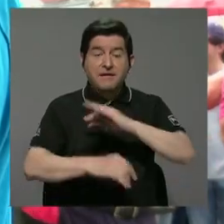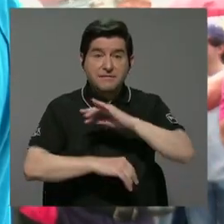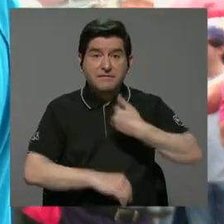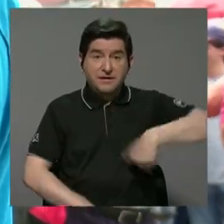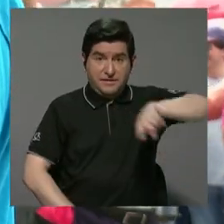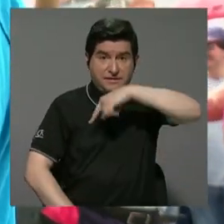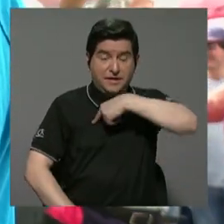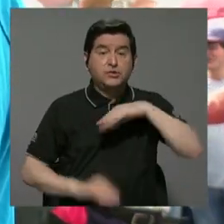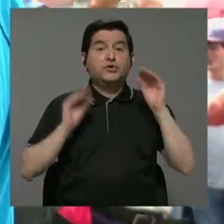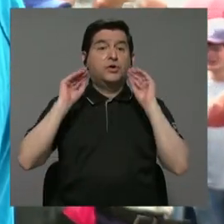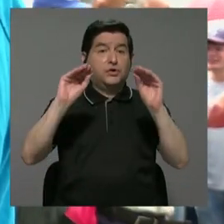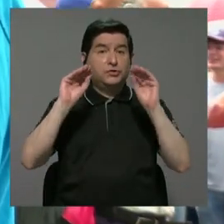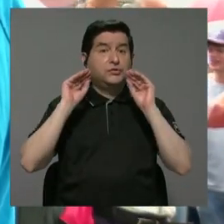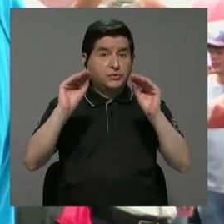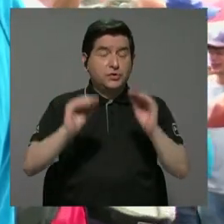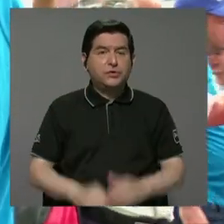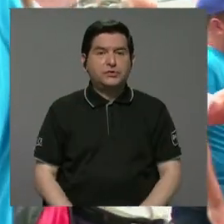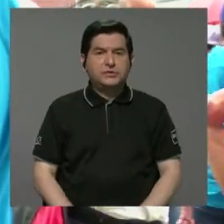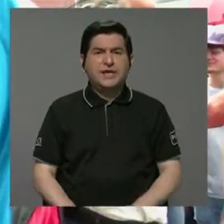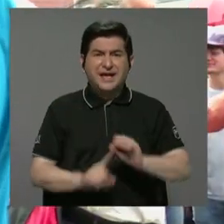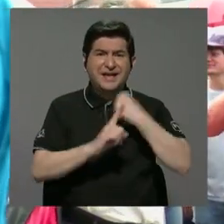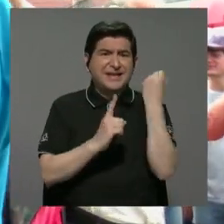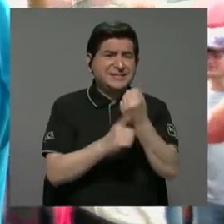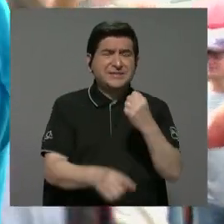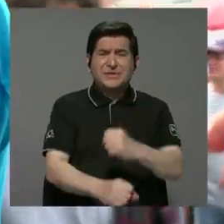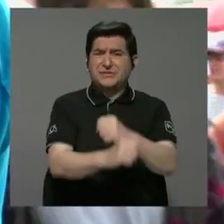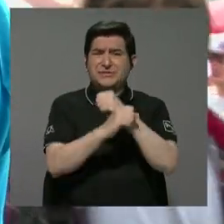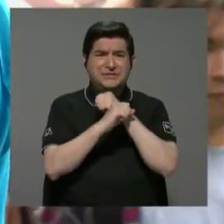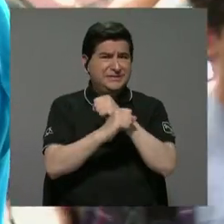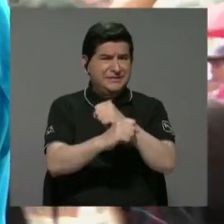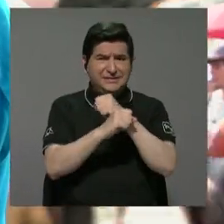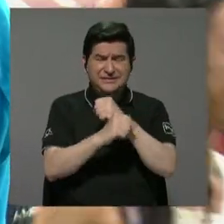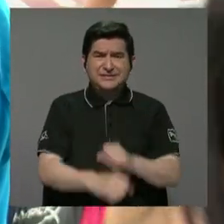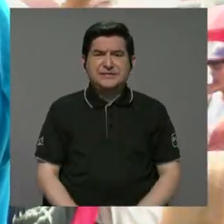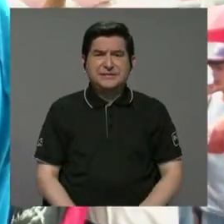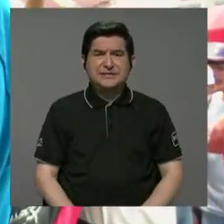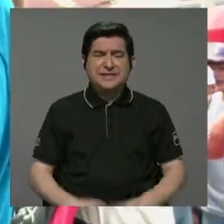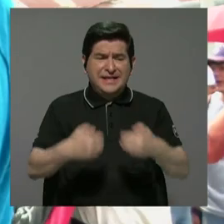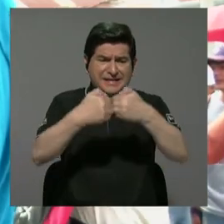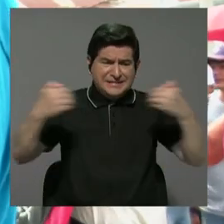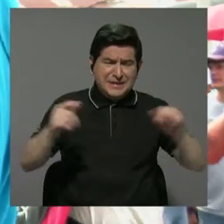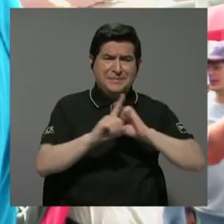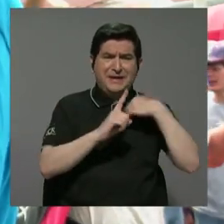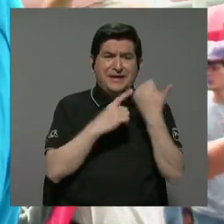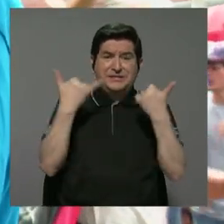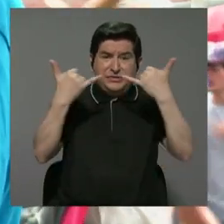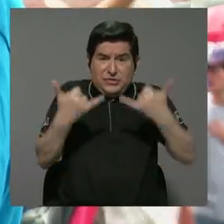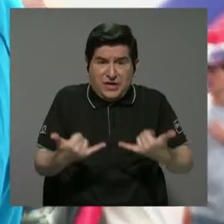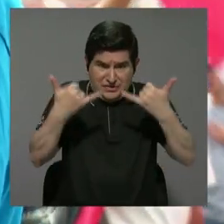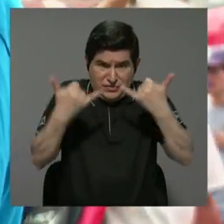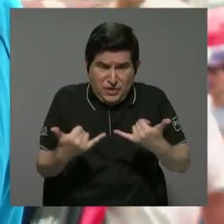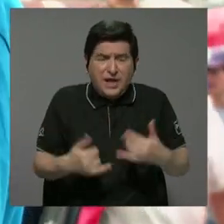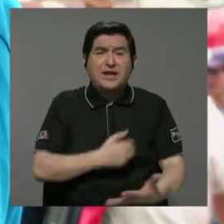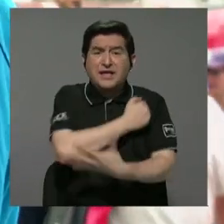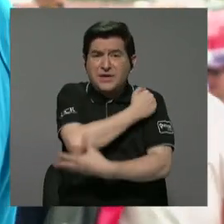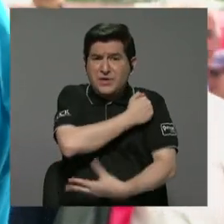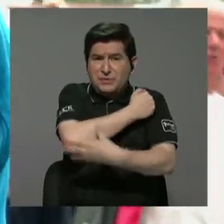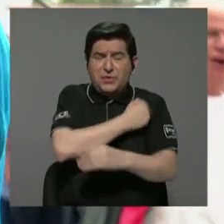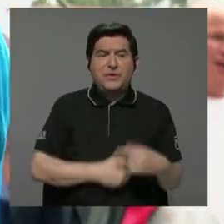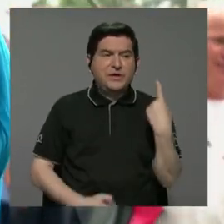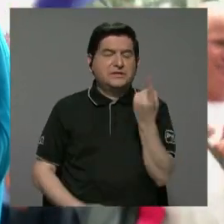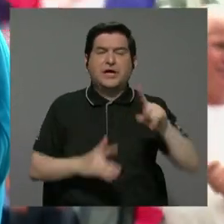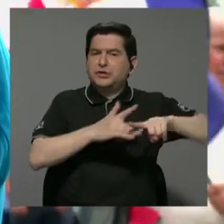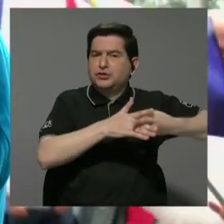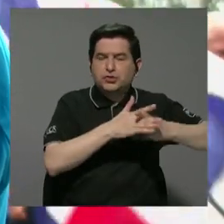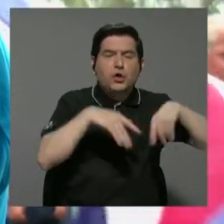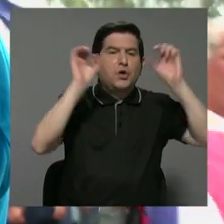mucho la educación para la inseguridad, para las brechas sociales que tenemos, para la pobreza, que es la única